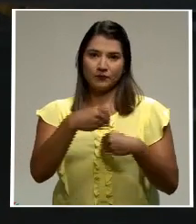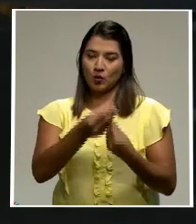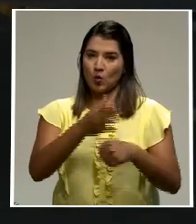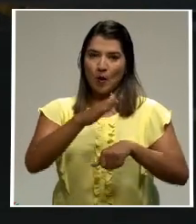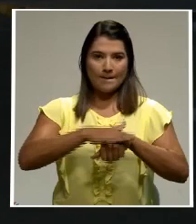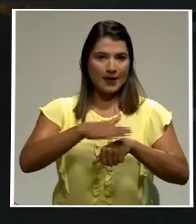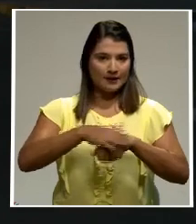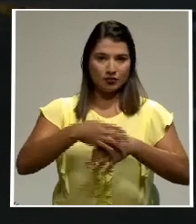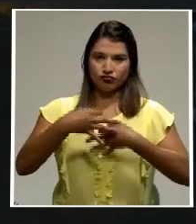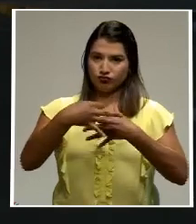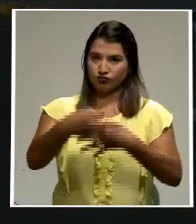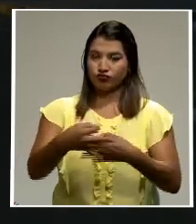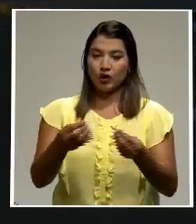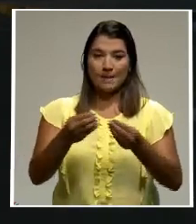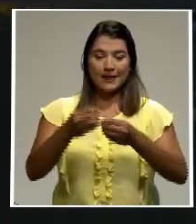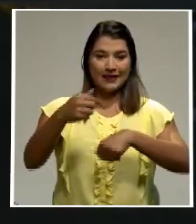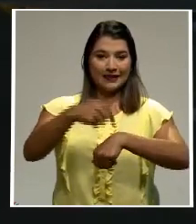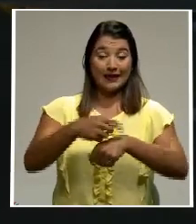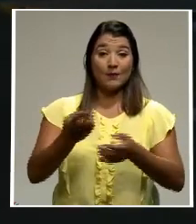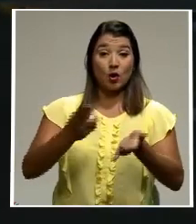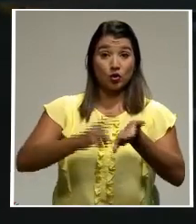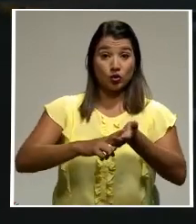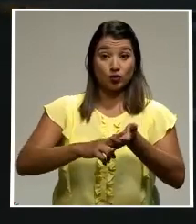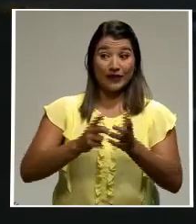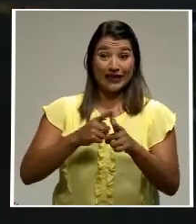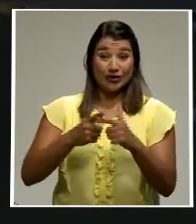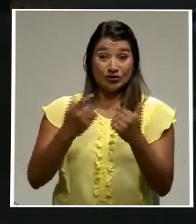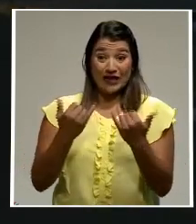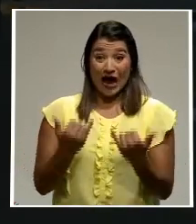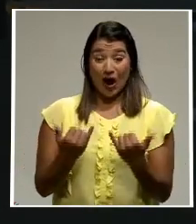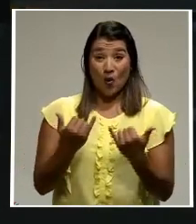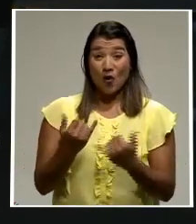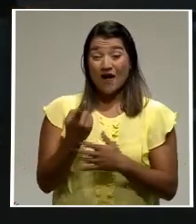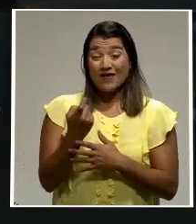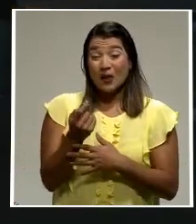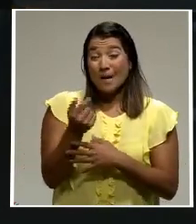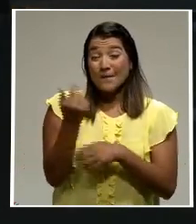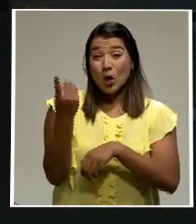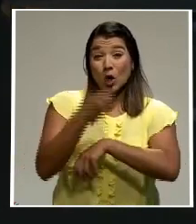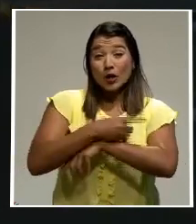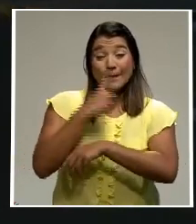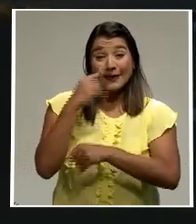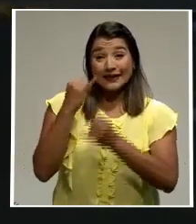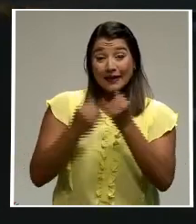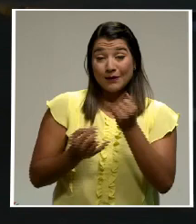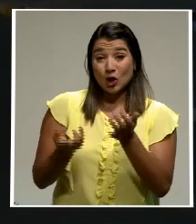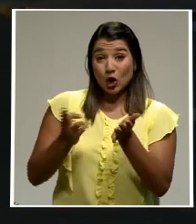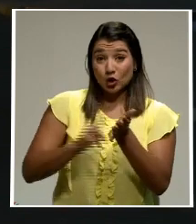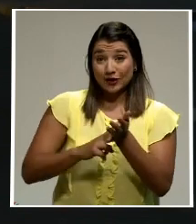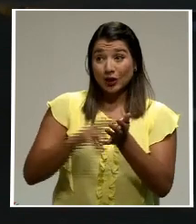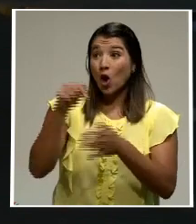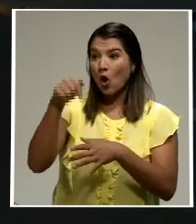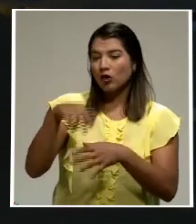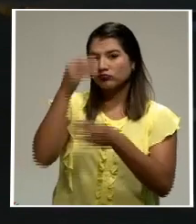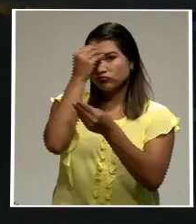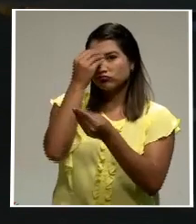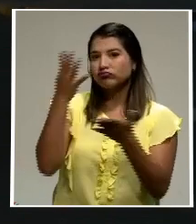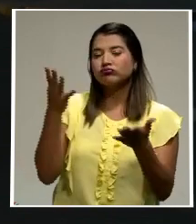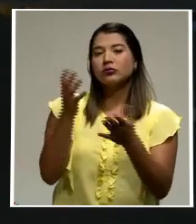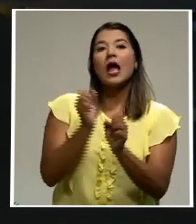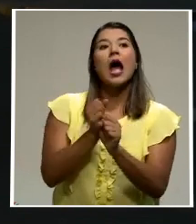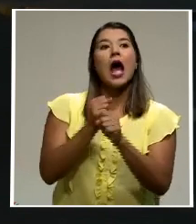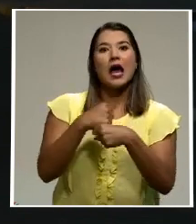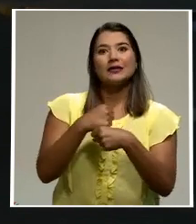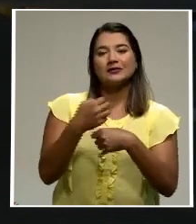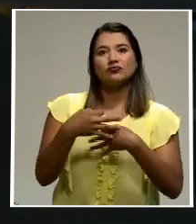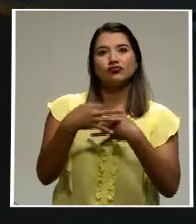a pocos días de que se venza este contrato con la empresa de servicios públicos de Heredia, que se anuncia que se hará una nueva